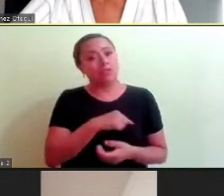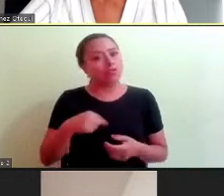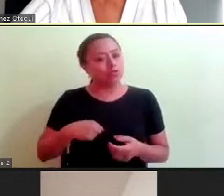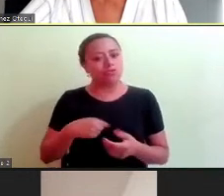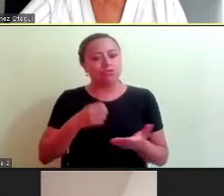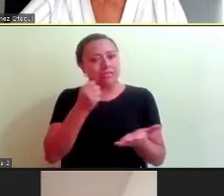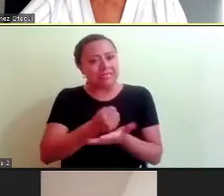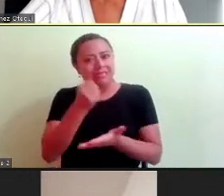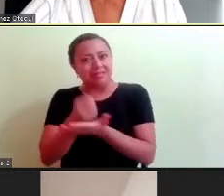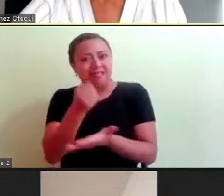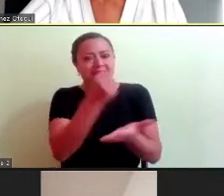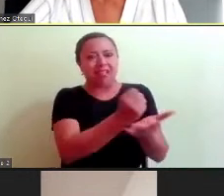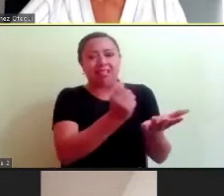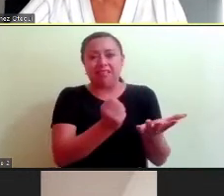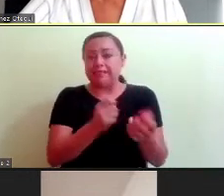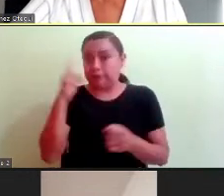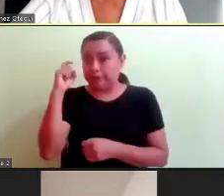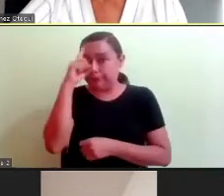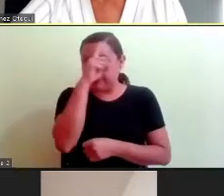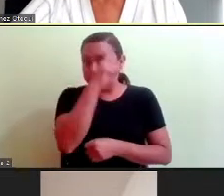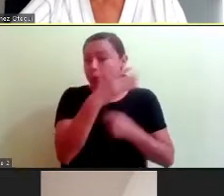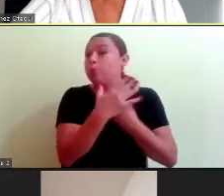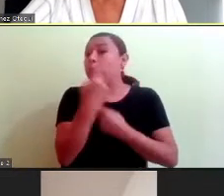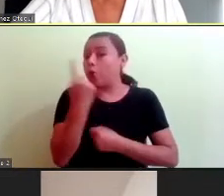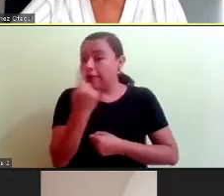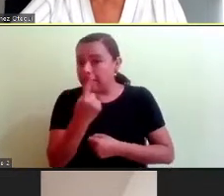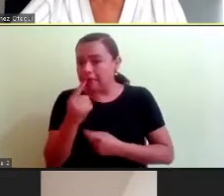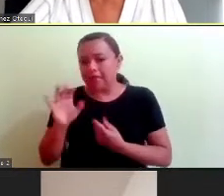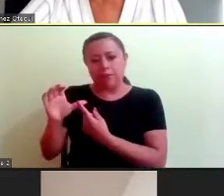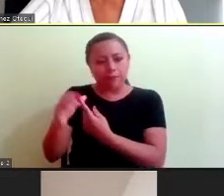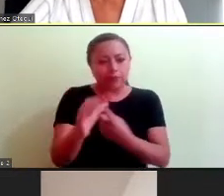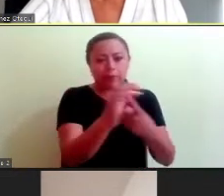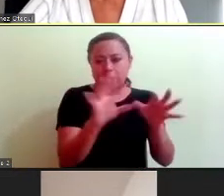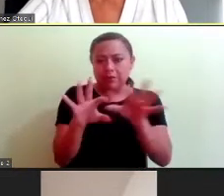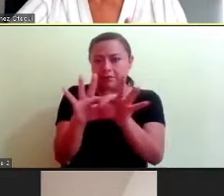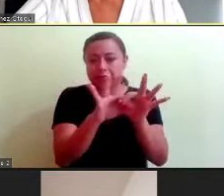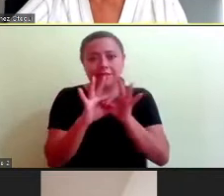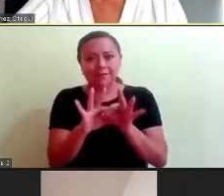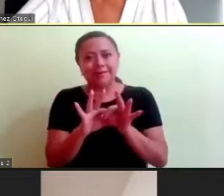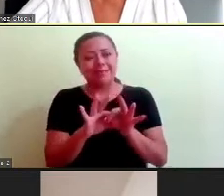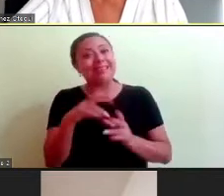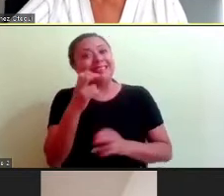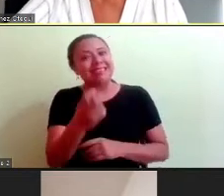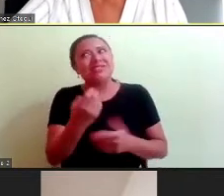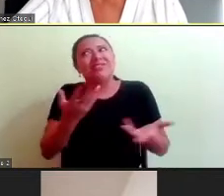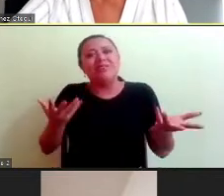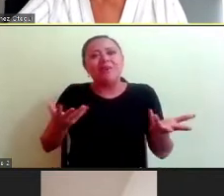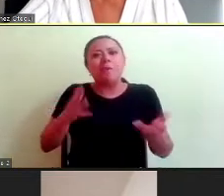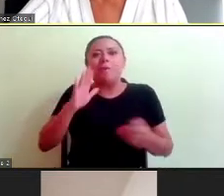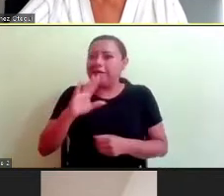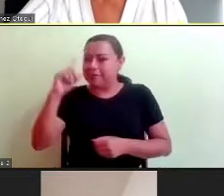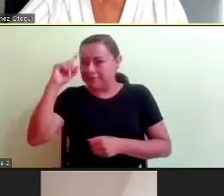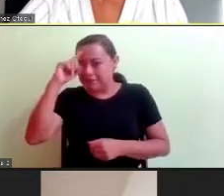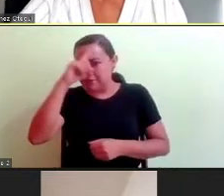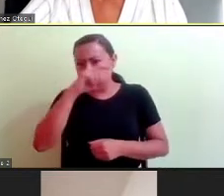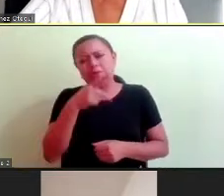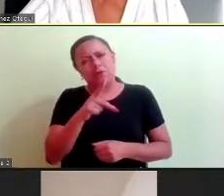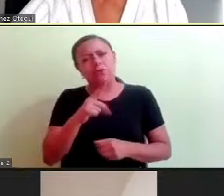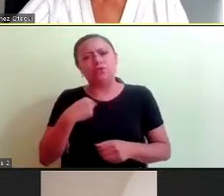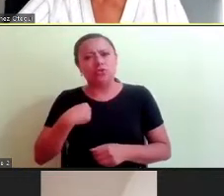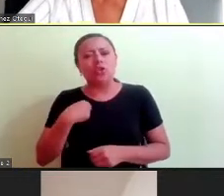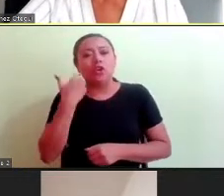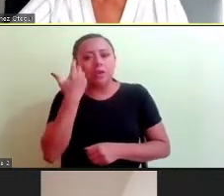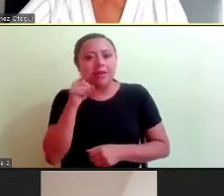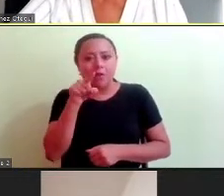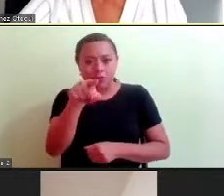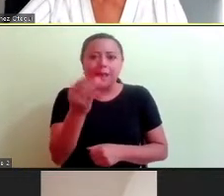son en comisiones unidas y eso lo hace que se complique un poquito, pero sí le pediría que podamos seguir con